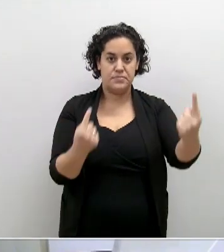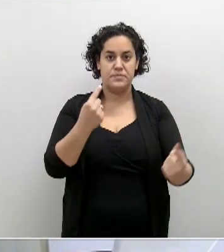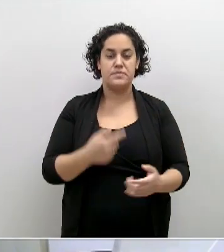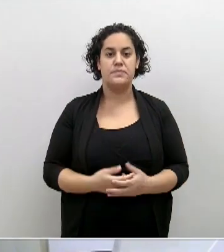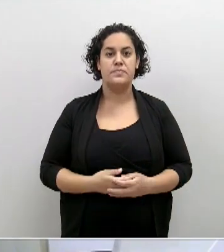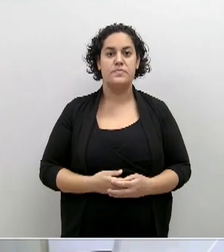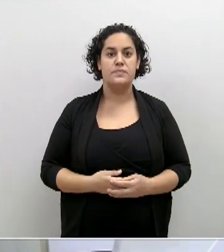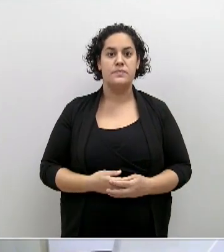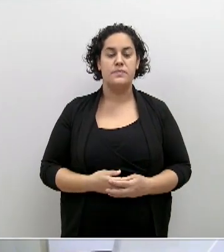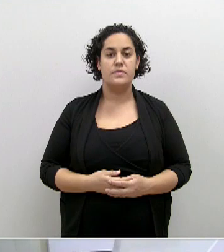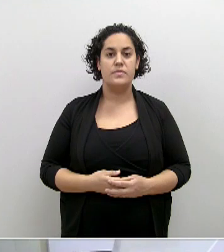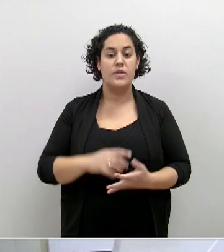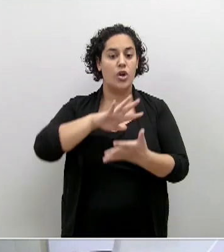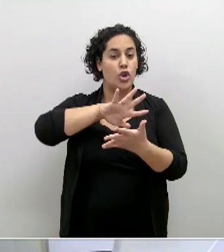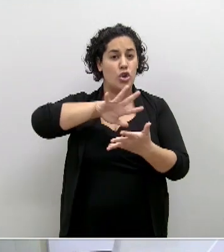La